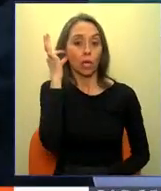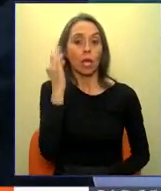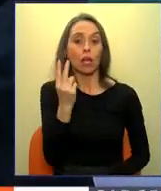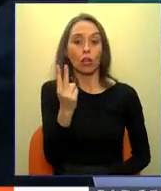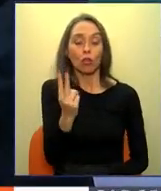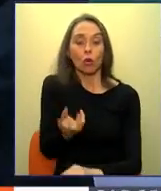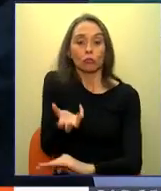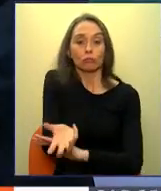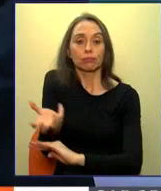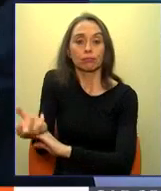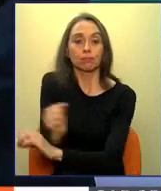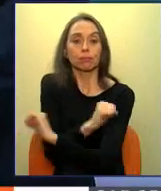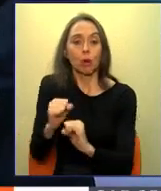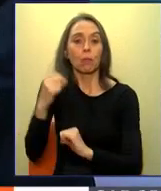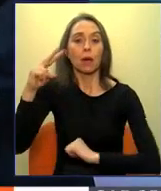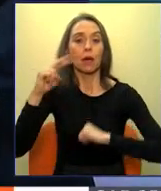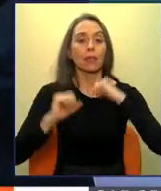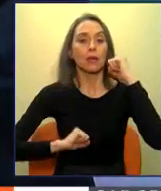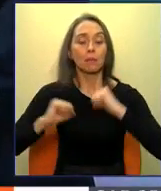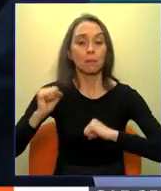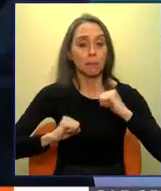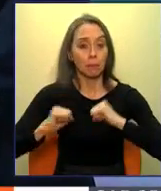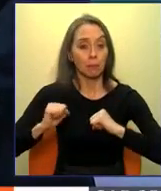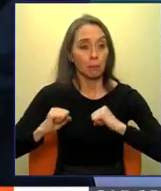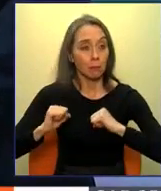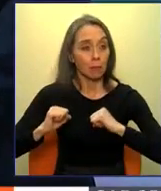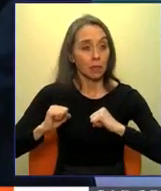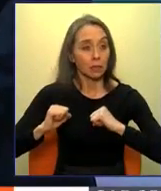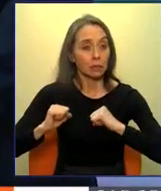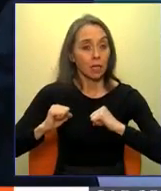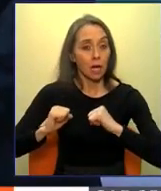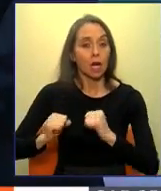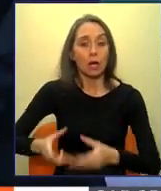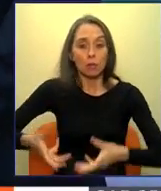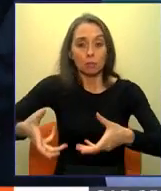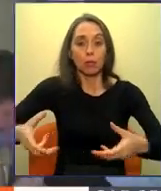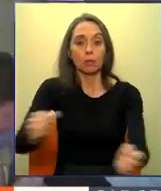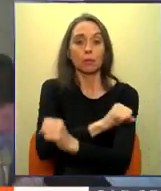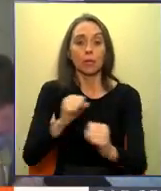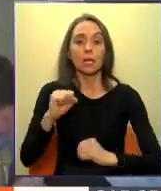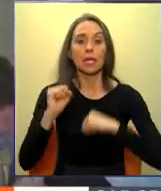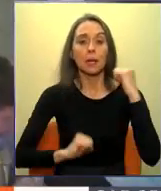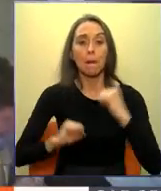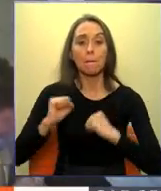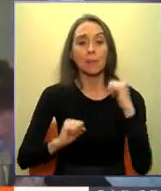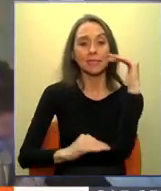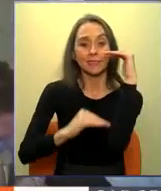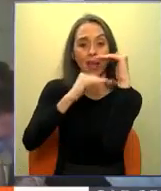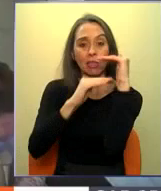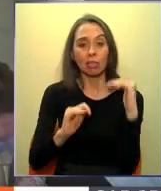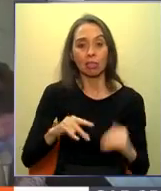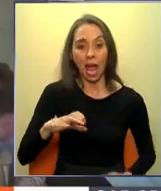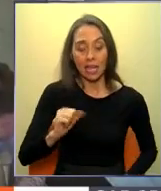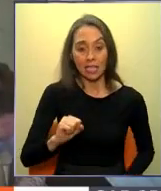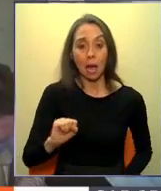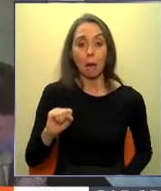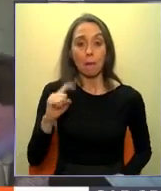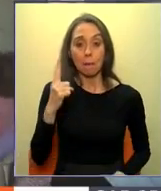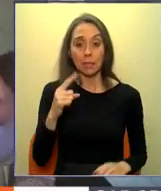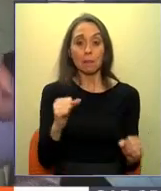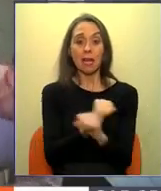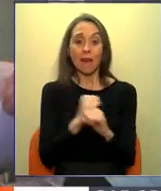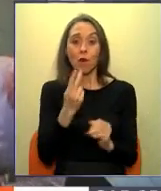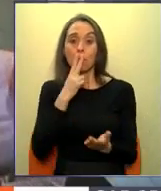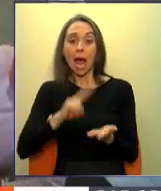artefactos explosivos que son de la empresa puestos y explotados en la empresa Tánica. La primera de las bombas llegó a la